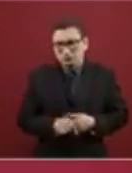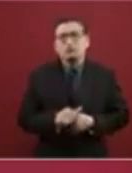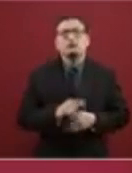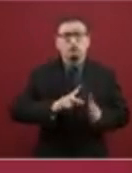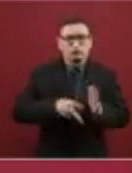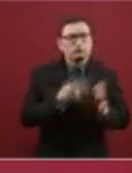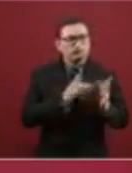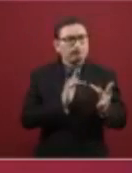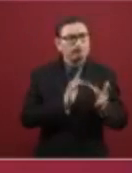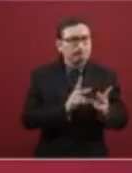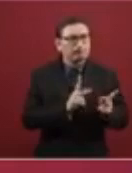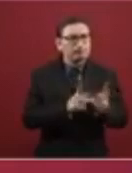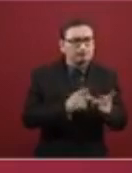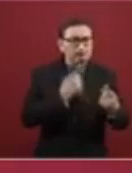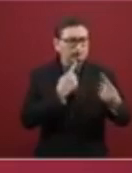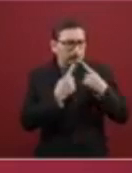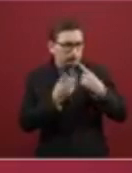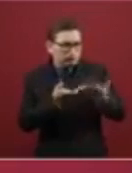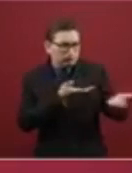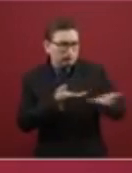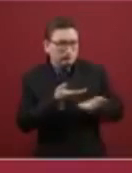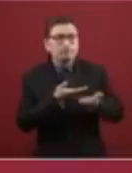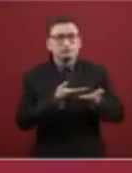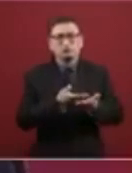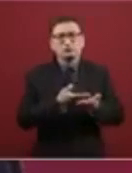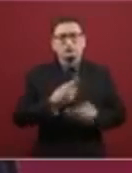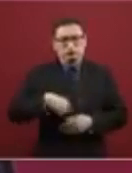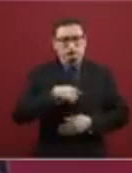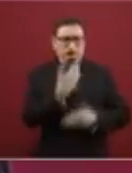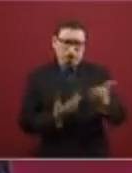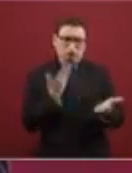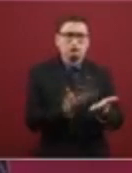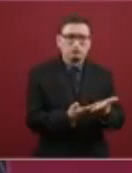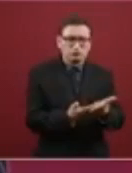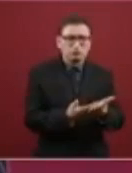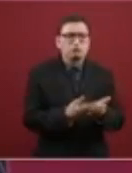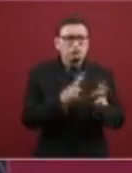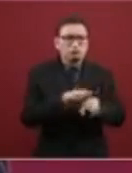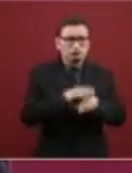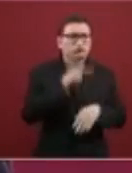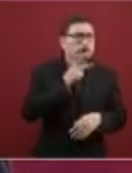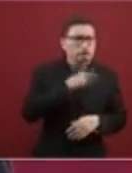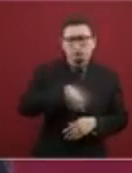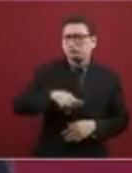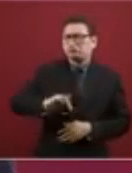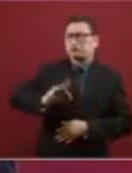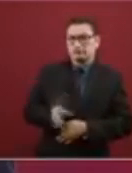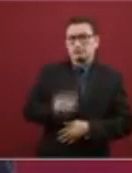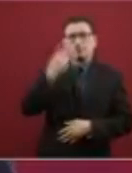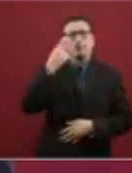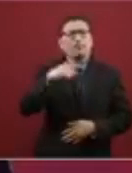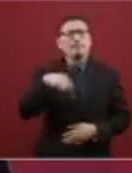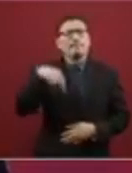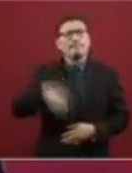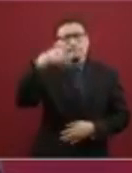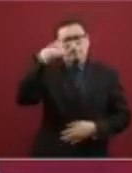se restablecieron las pláticas y se aceptó nuestra propuesta para que México siga